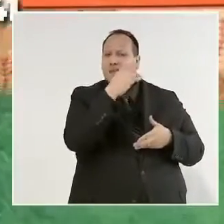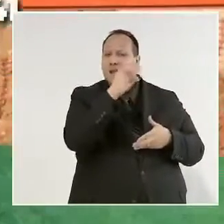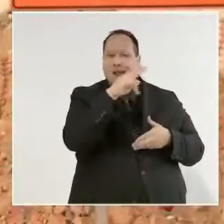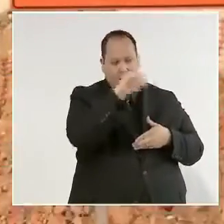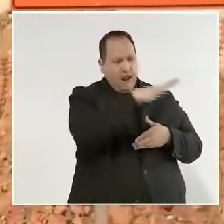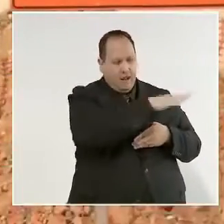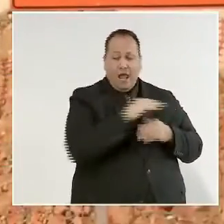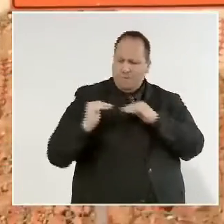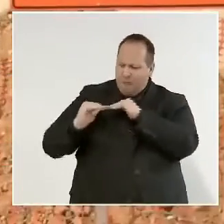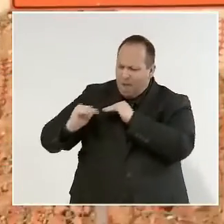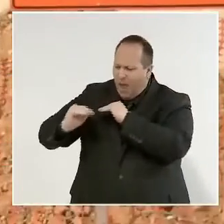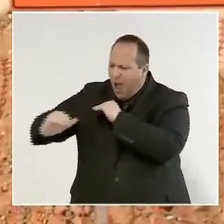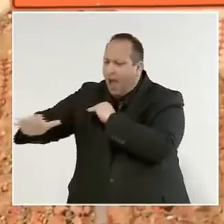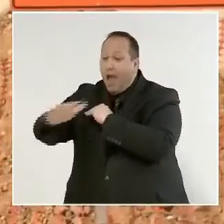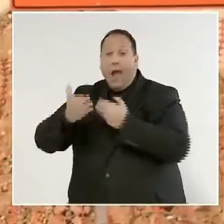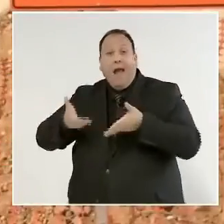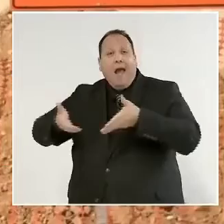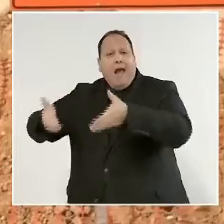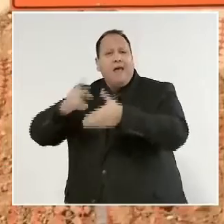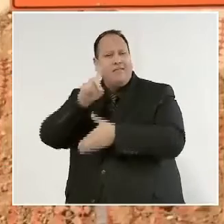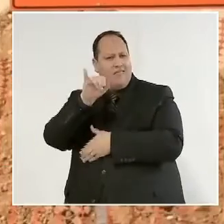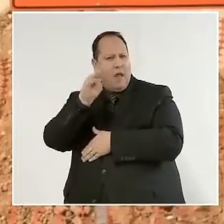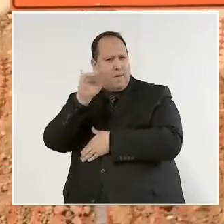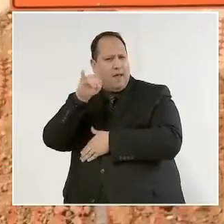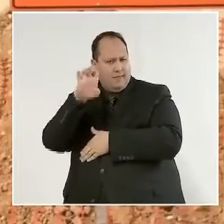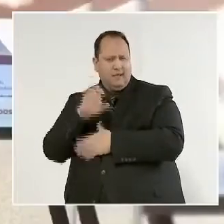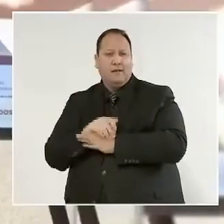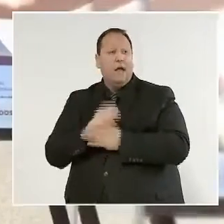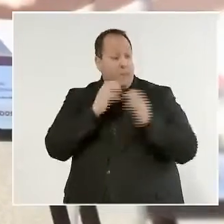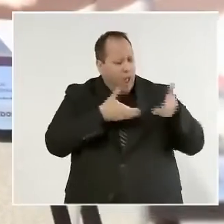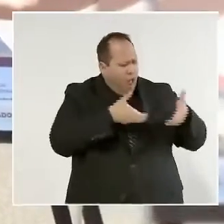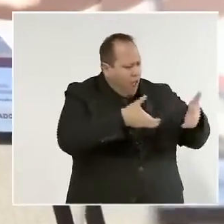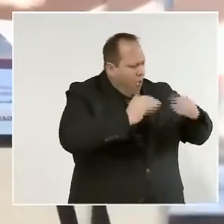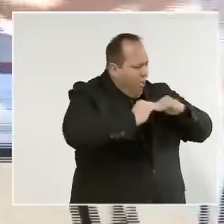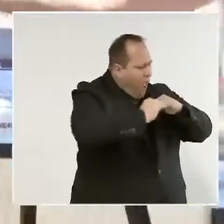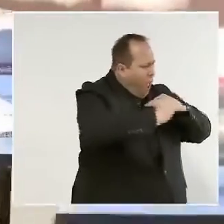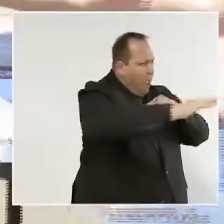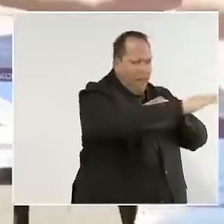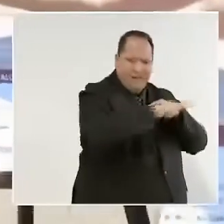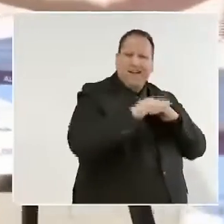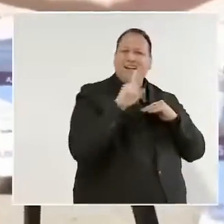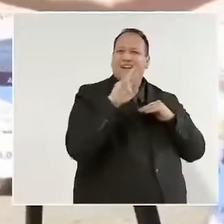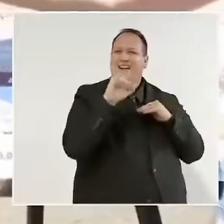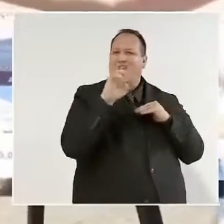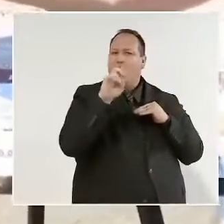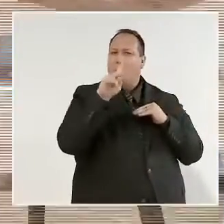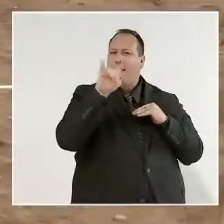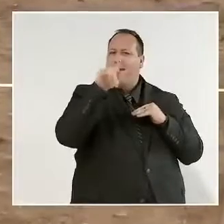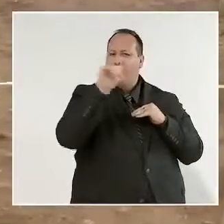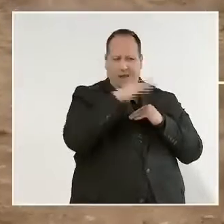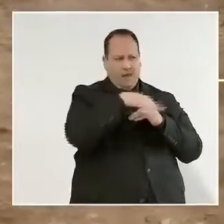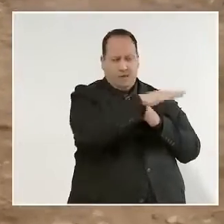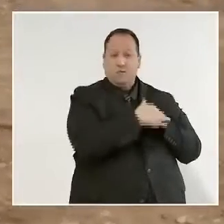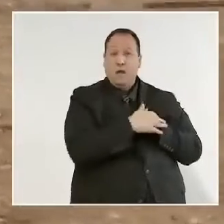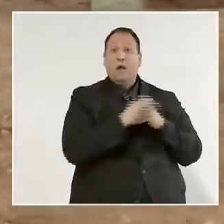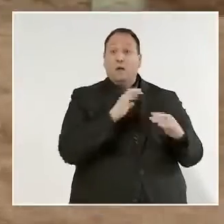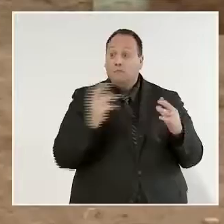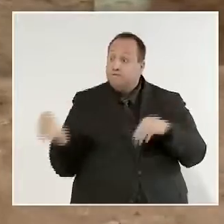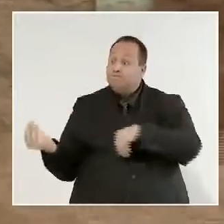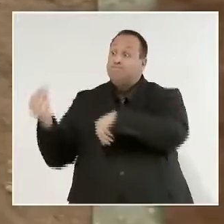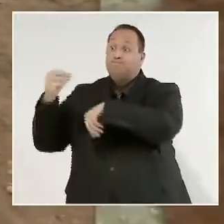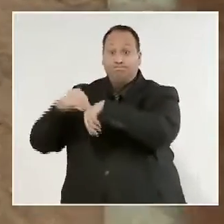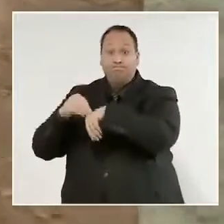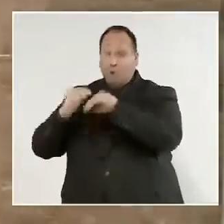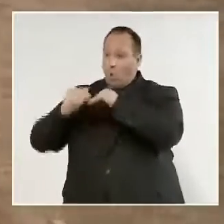41. Pavimentación en calle Bahía Magdalena. Pavimentación en Avenida Diamante. Pavimentación